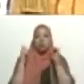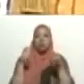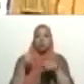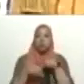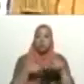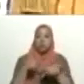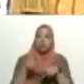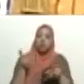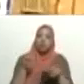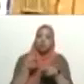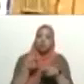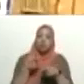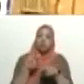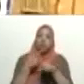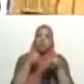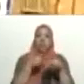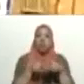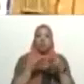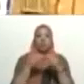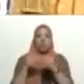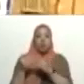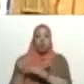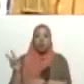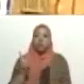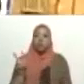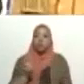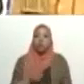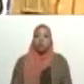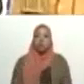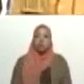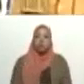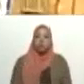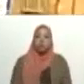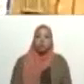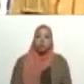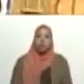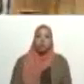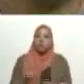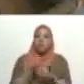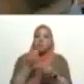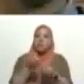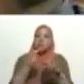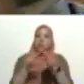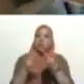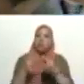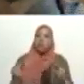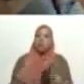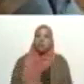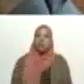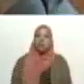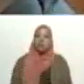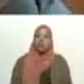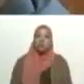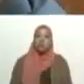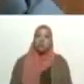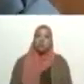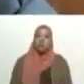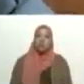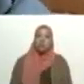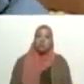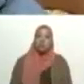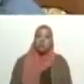producir gas en mares venezolanos, es un mensaje inmenso de paz. Y va a salir